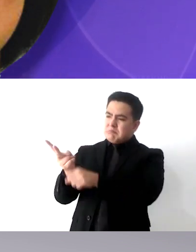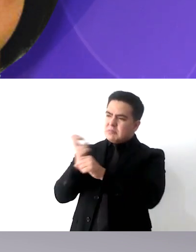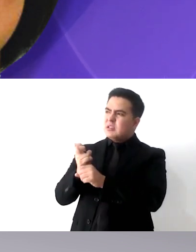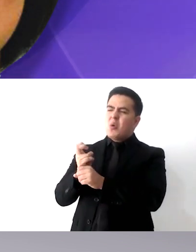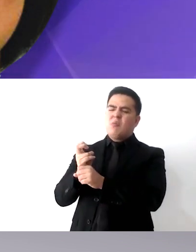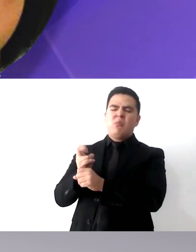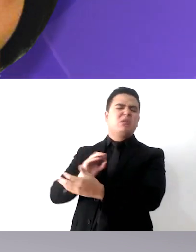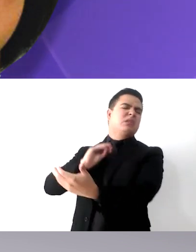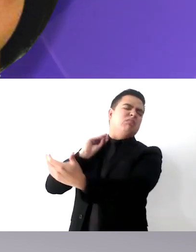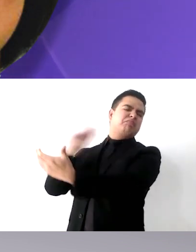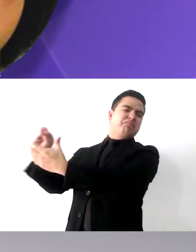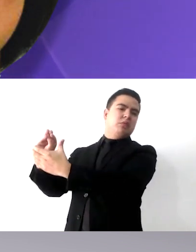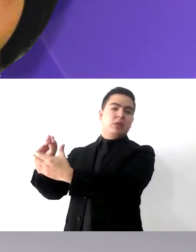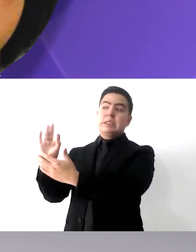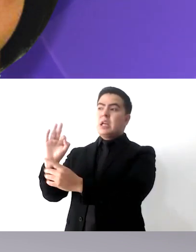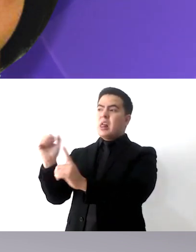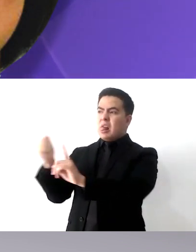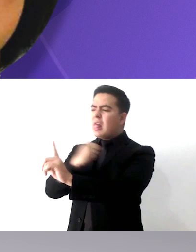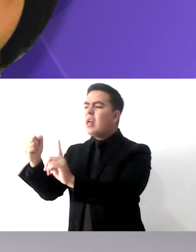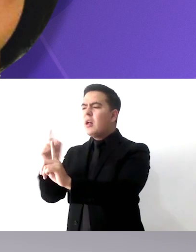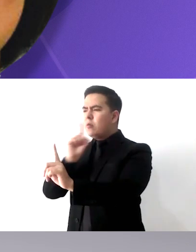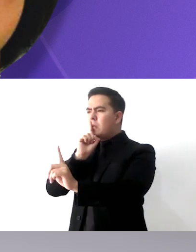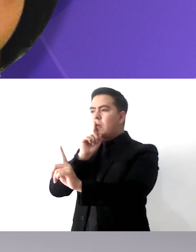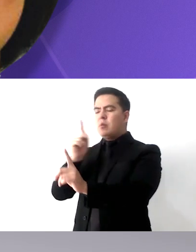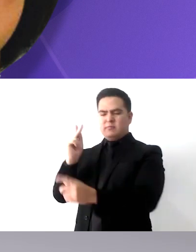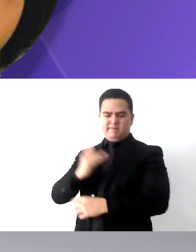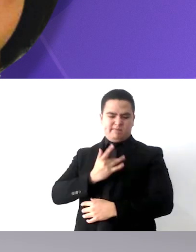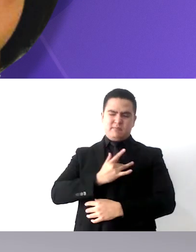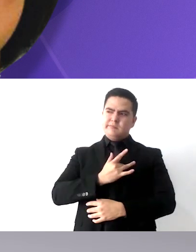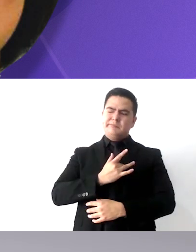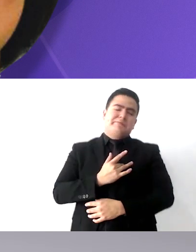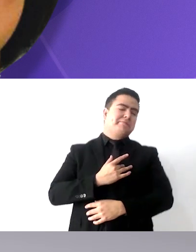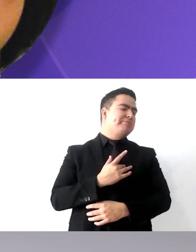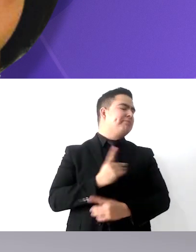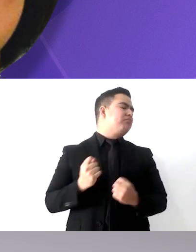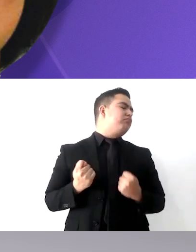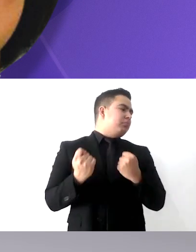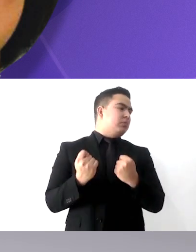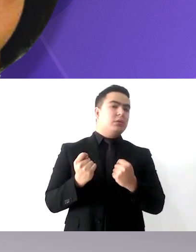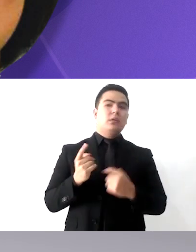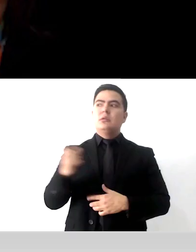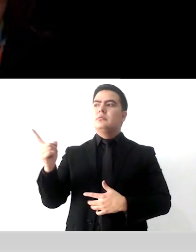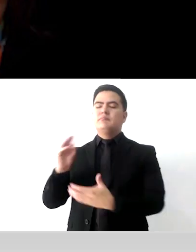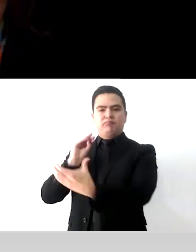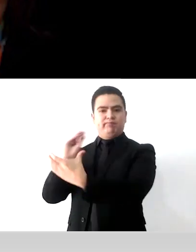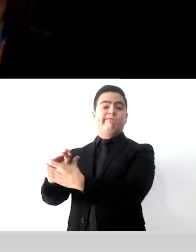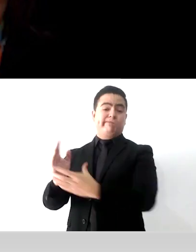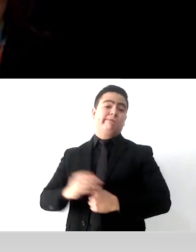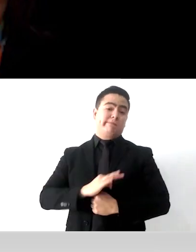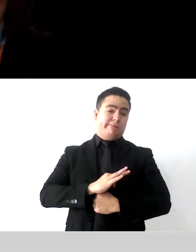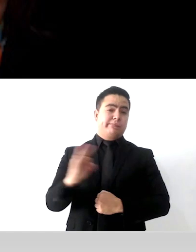No te agredo, pero simplemente ni existes para mí, o sea, no te tomo en consideración. Exactamente. Ahora,